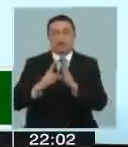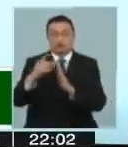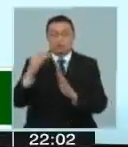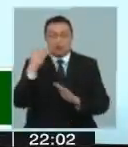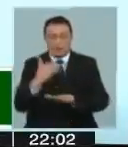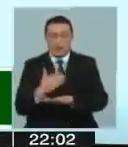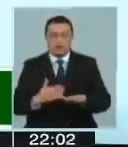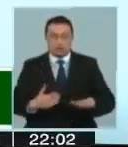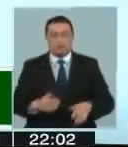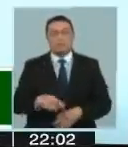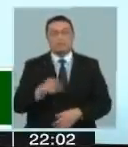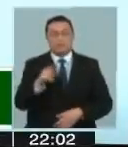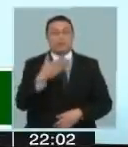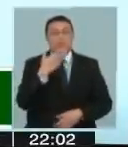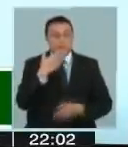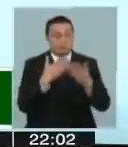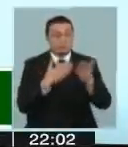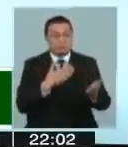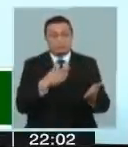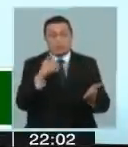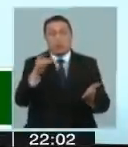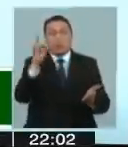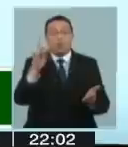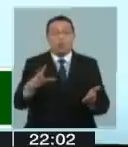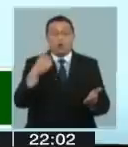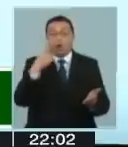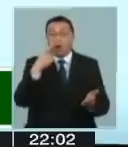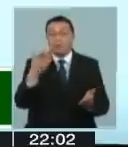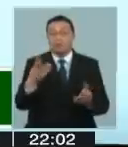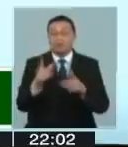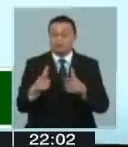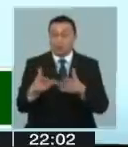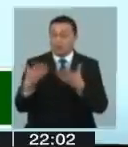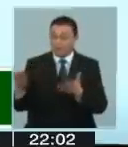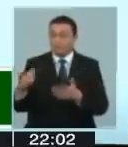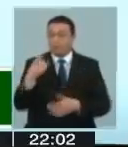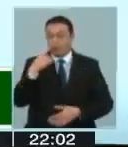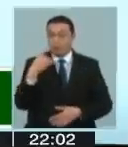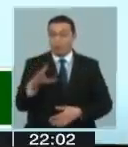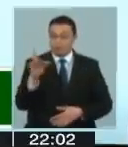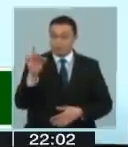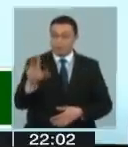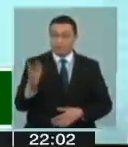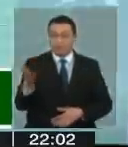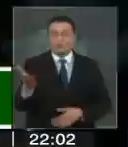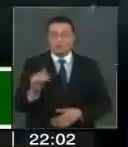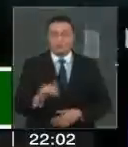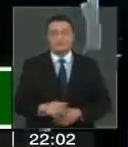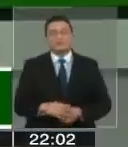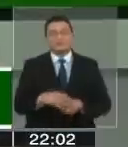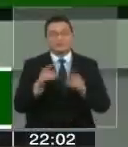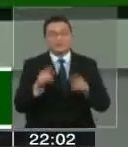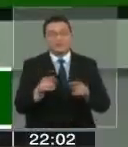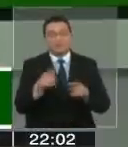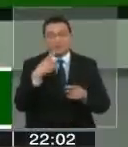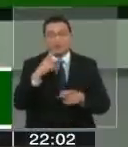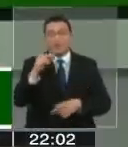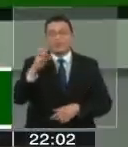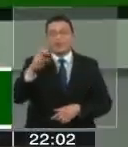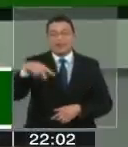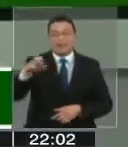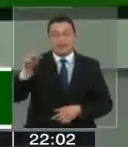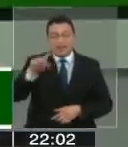los pequeños. Y también están con nosotros el único hombre, qué suerte la tuya. Sí, mucha suerte. Denis